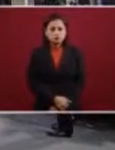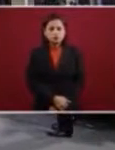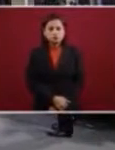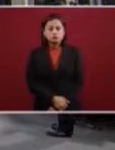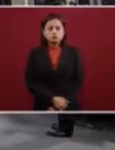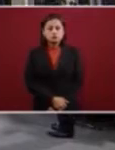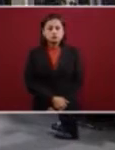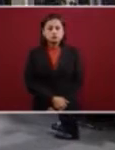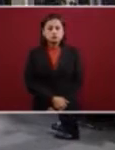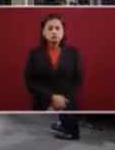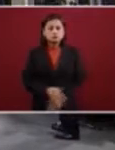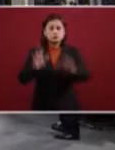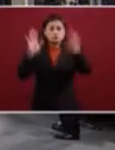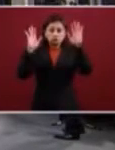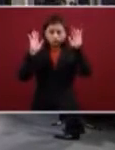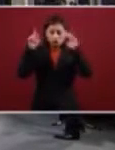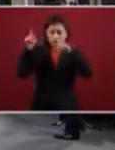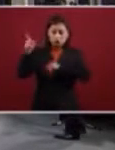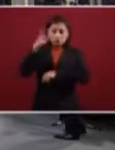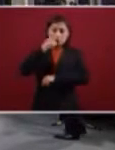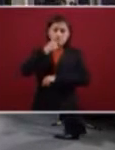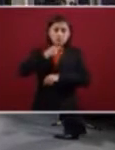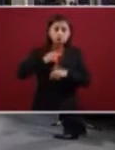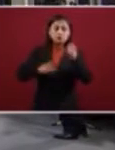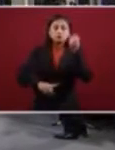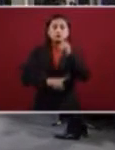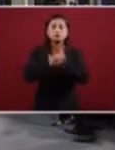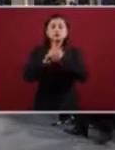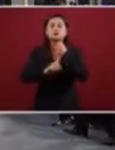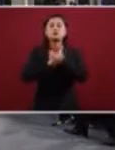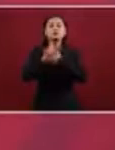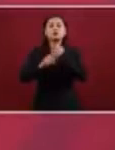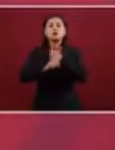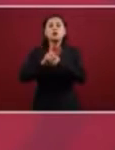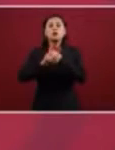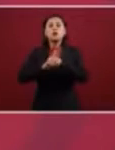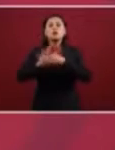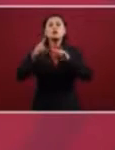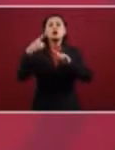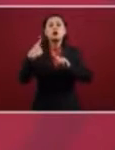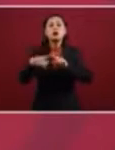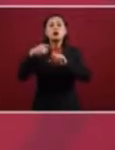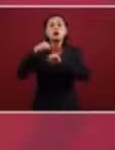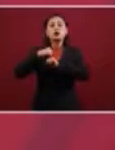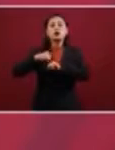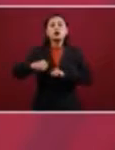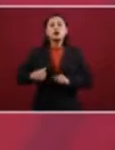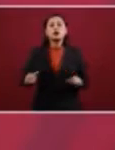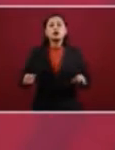Pues eso que lo resuelva la instancia legal correspondiente.